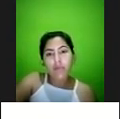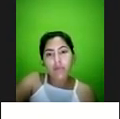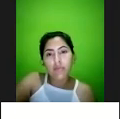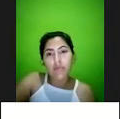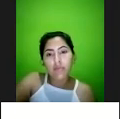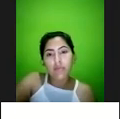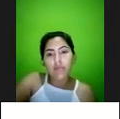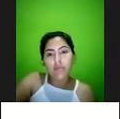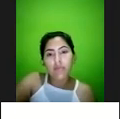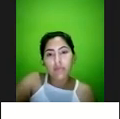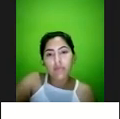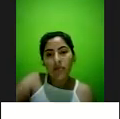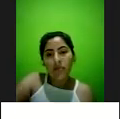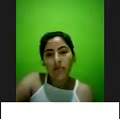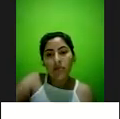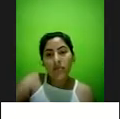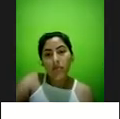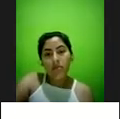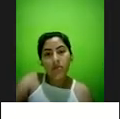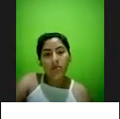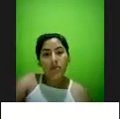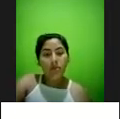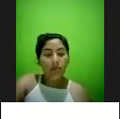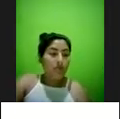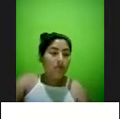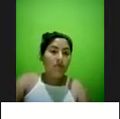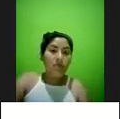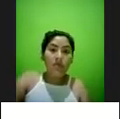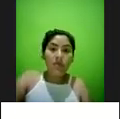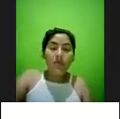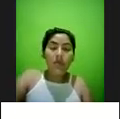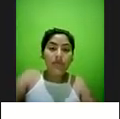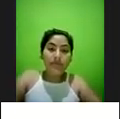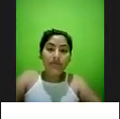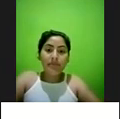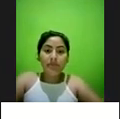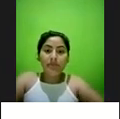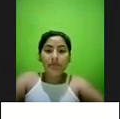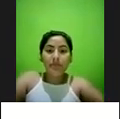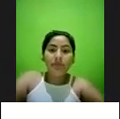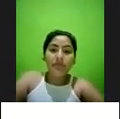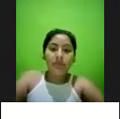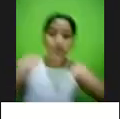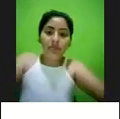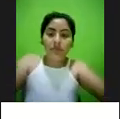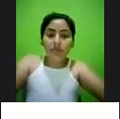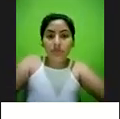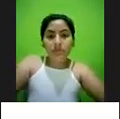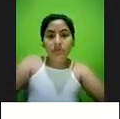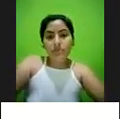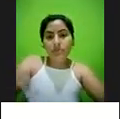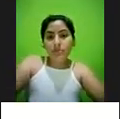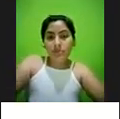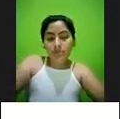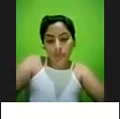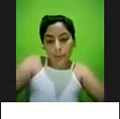ve un bollito así, se le denomina vientre. A lo rojo es vientre, a lo blanquito que ven es ligamento o tendones, se le